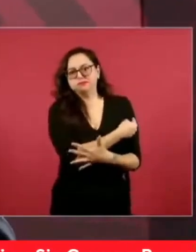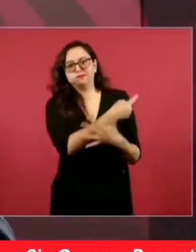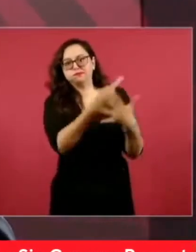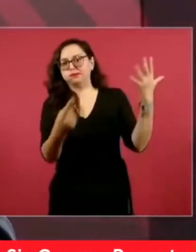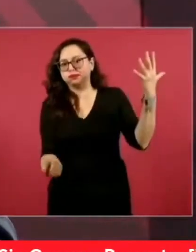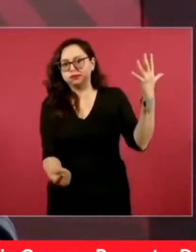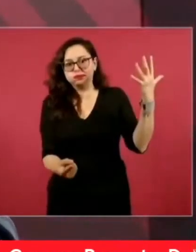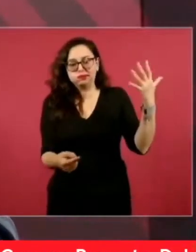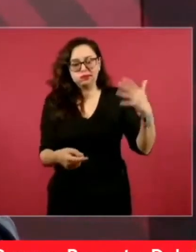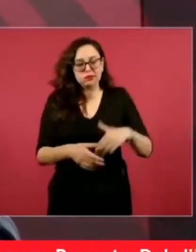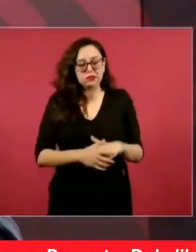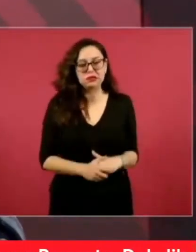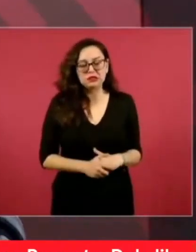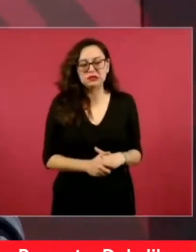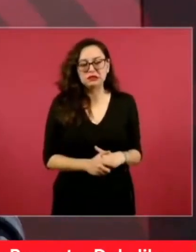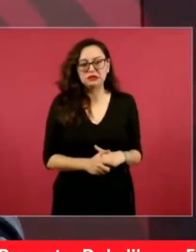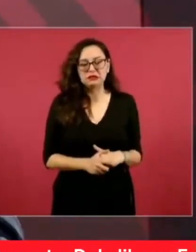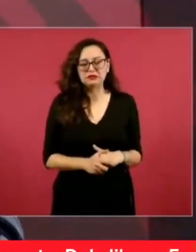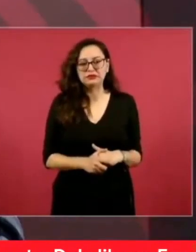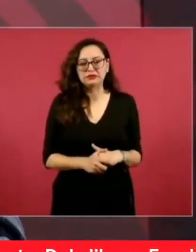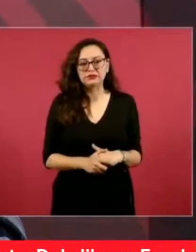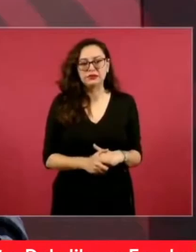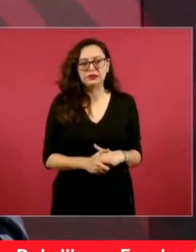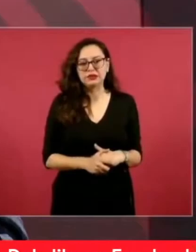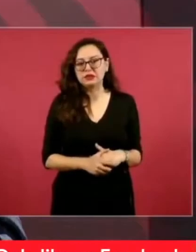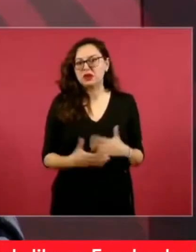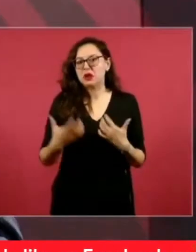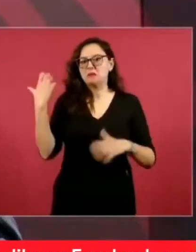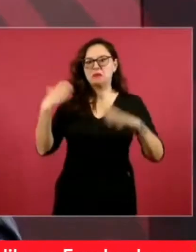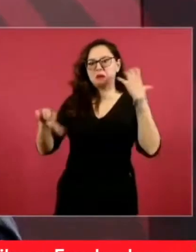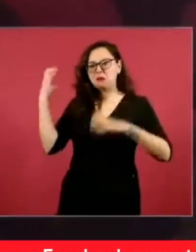Pepe Cárdenas gritando